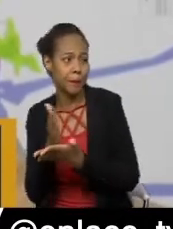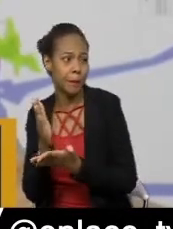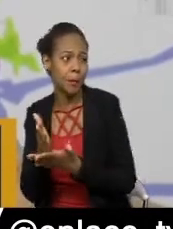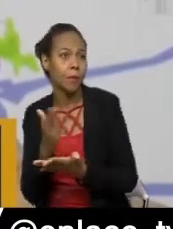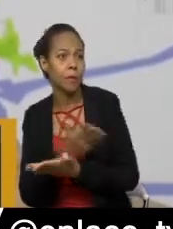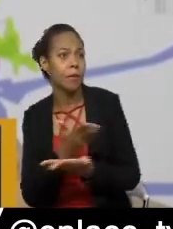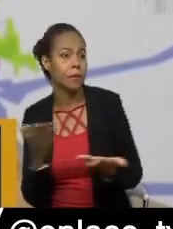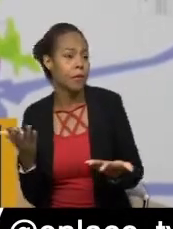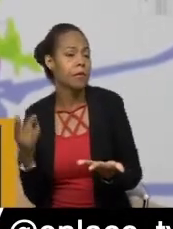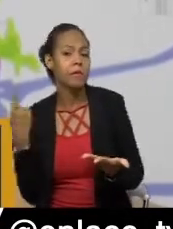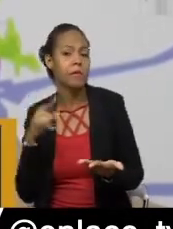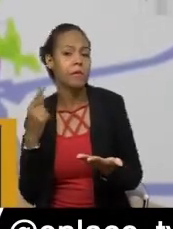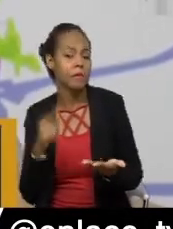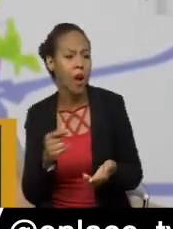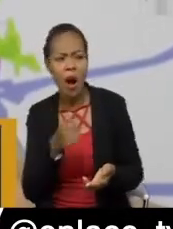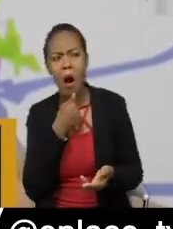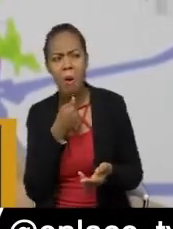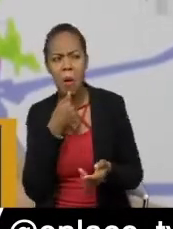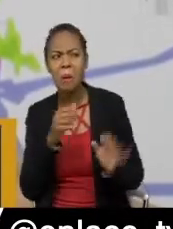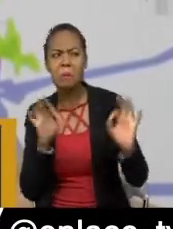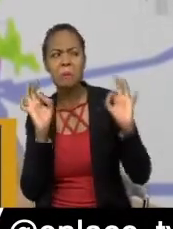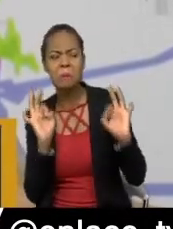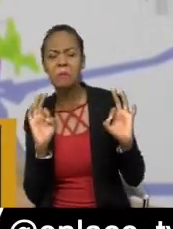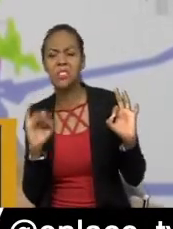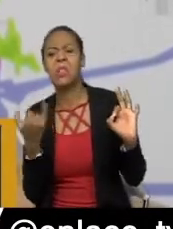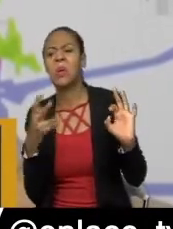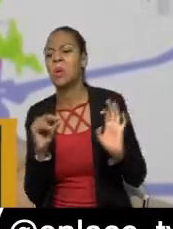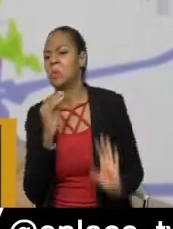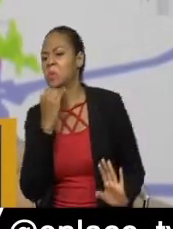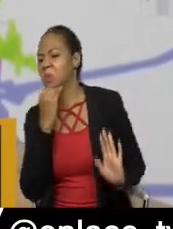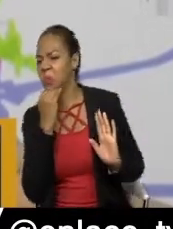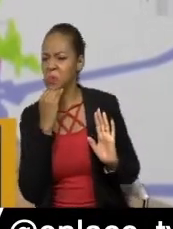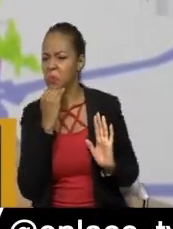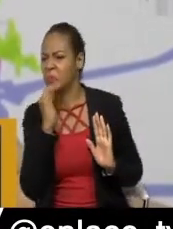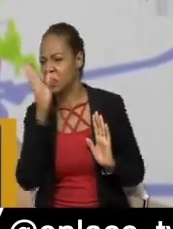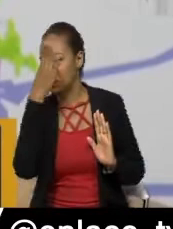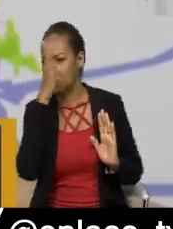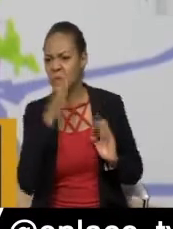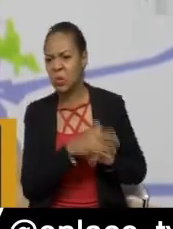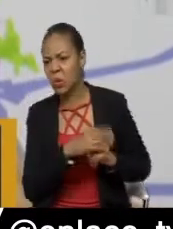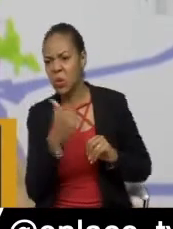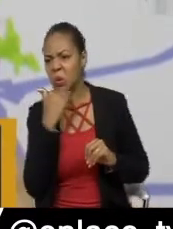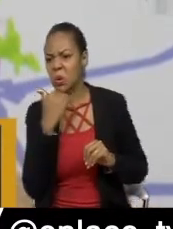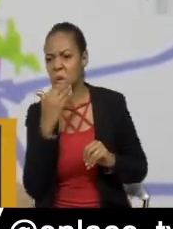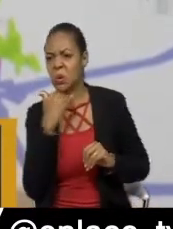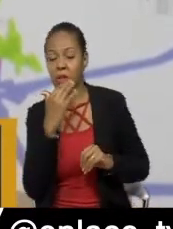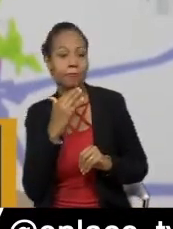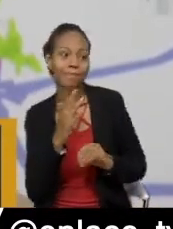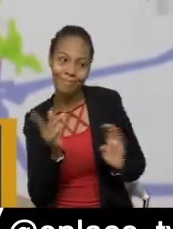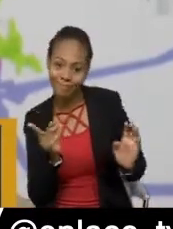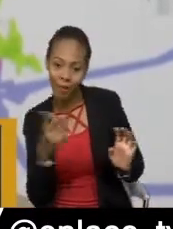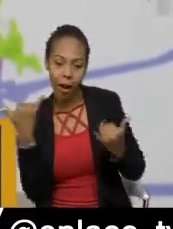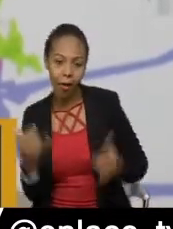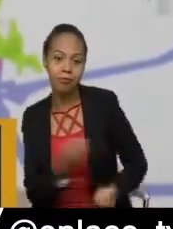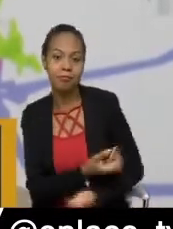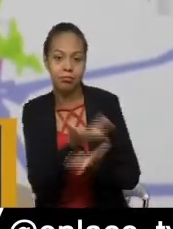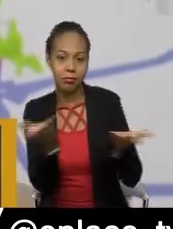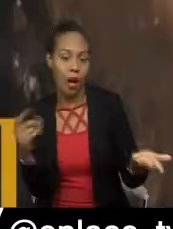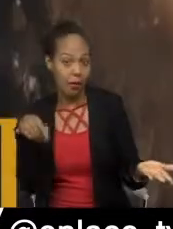tiene que ver con la calidad del agua que estamos hoy ofreciéndole a Barranca Bermeja, y pues